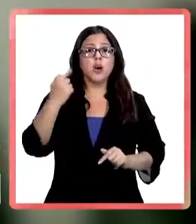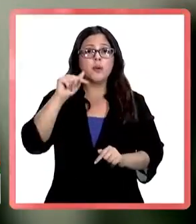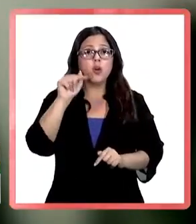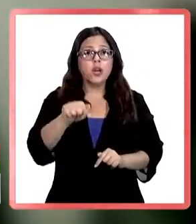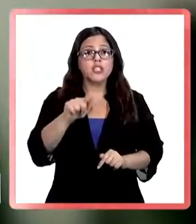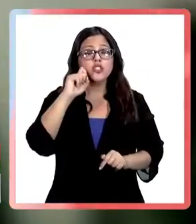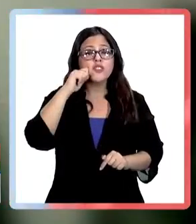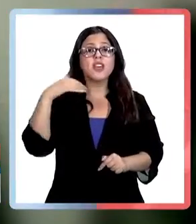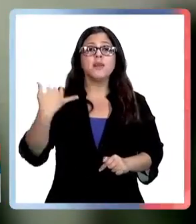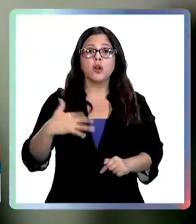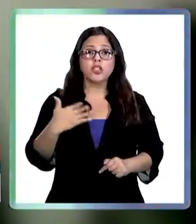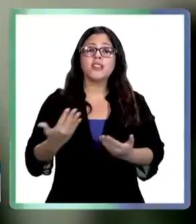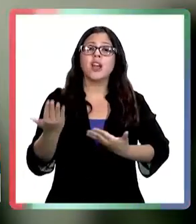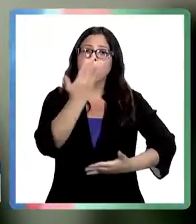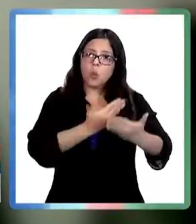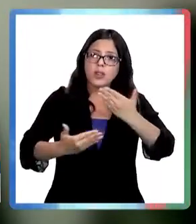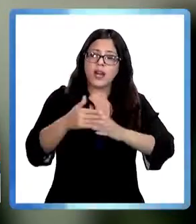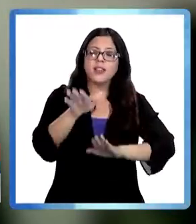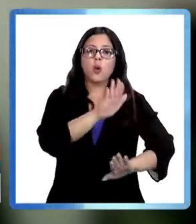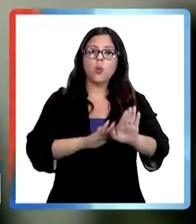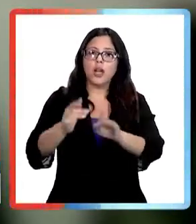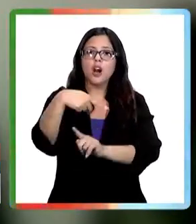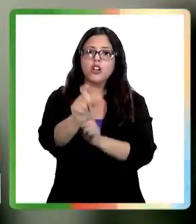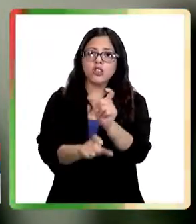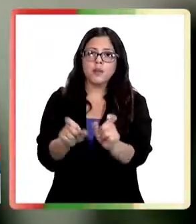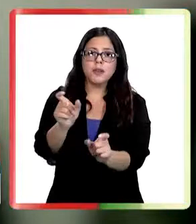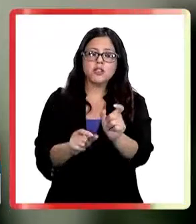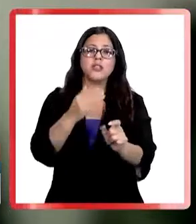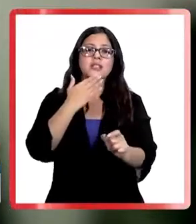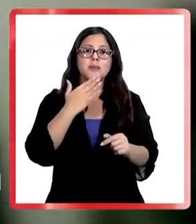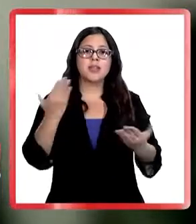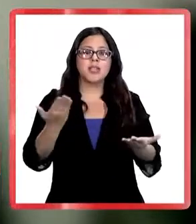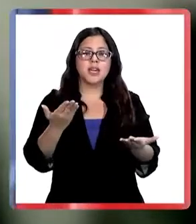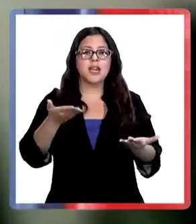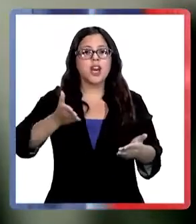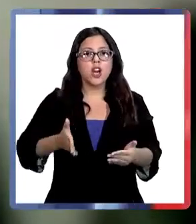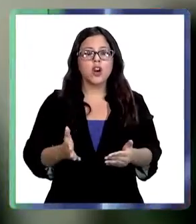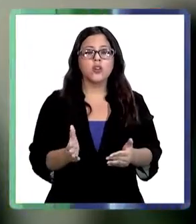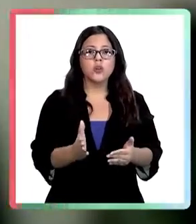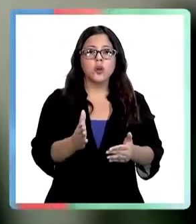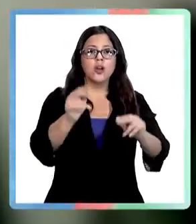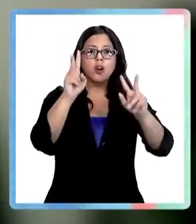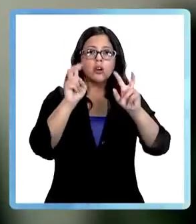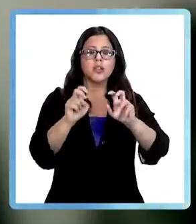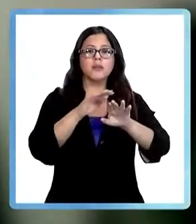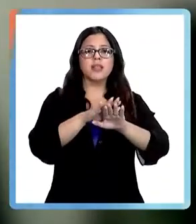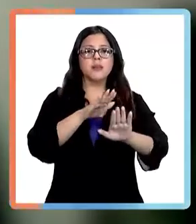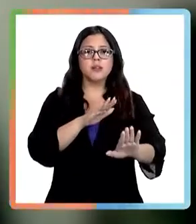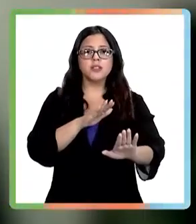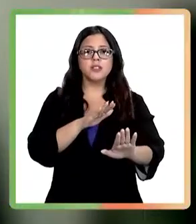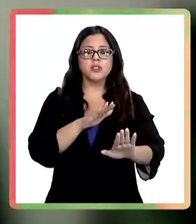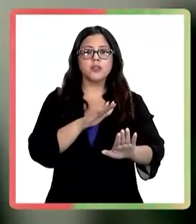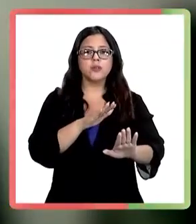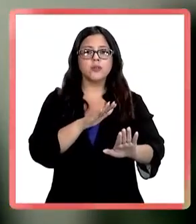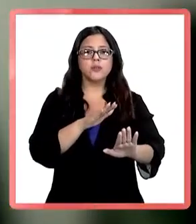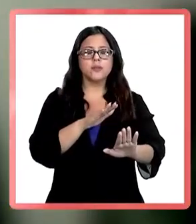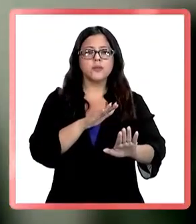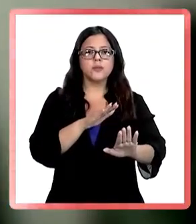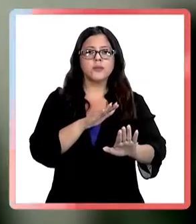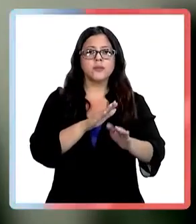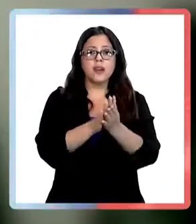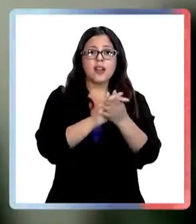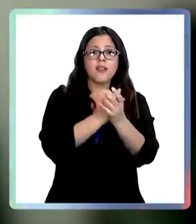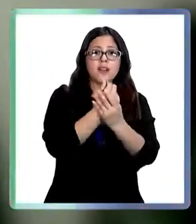pero que es fundamental cuidarse uno, cuidar al resto y mantener las medidas de prevención, que